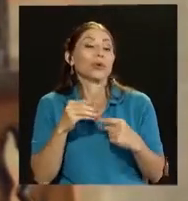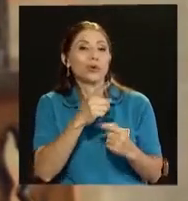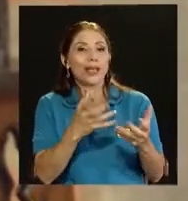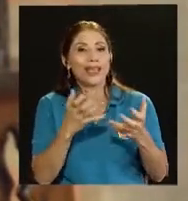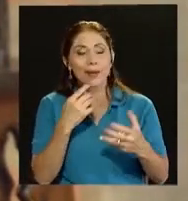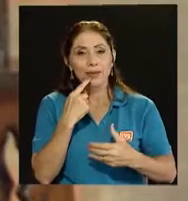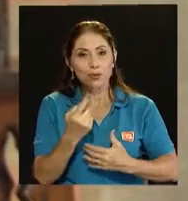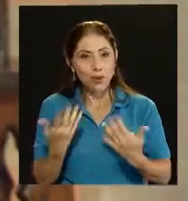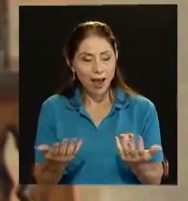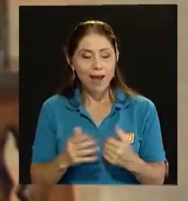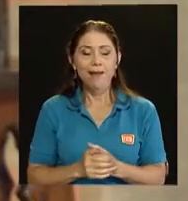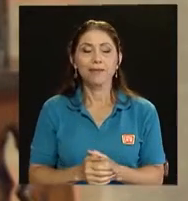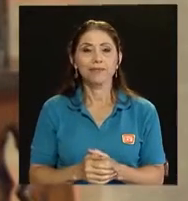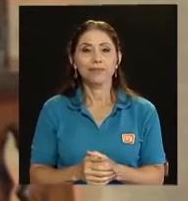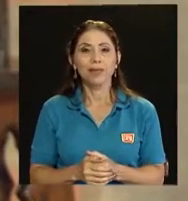mencionarlo, don Ingo,